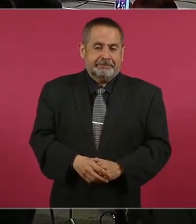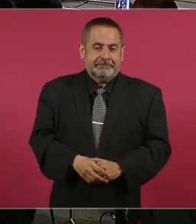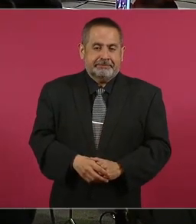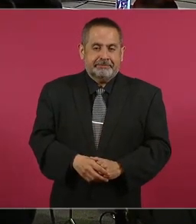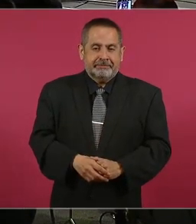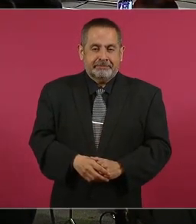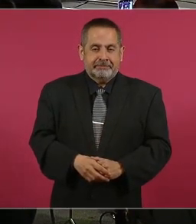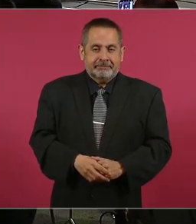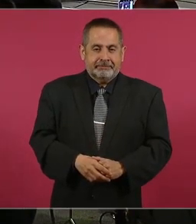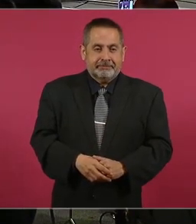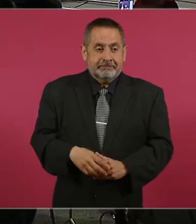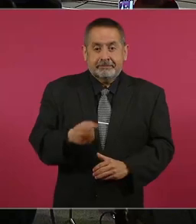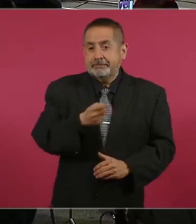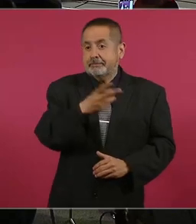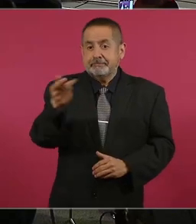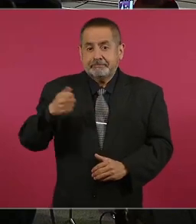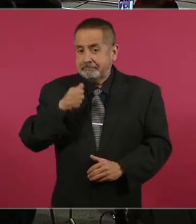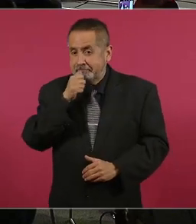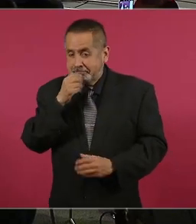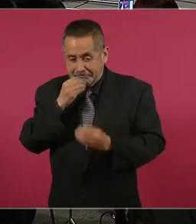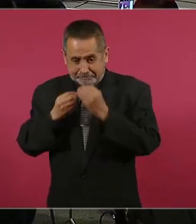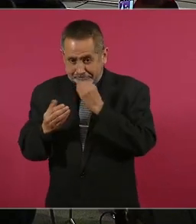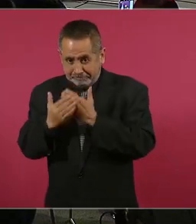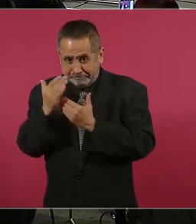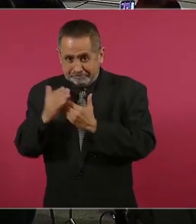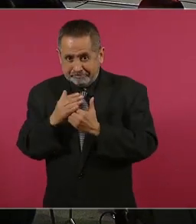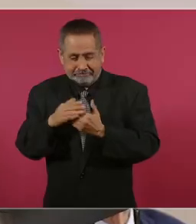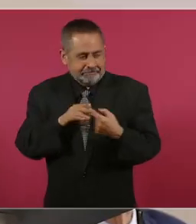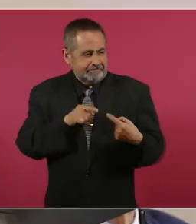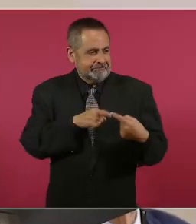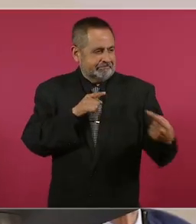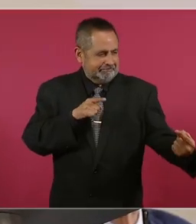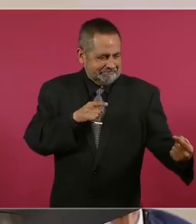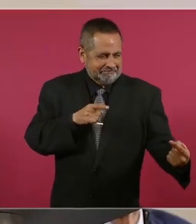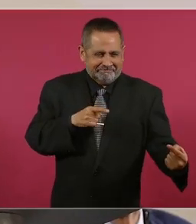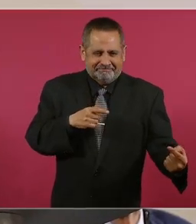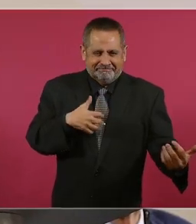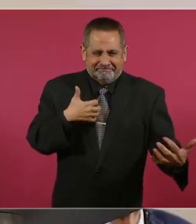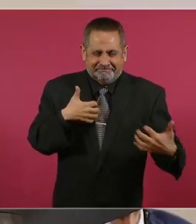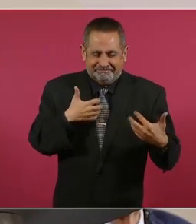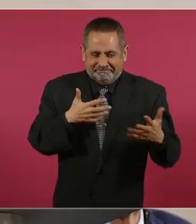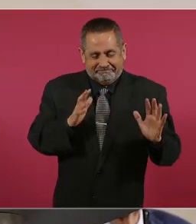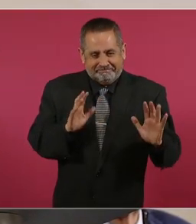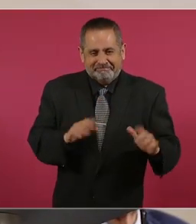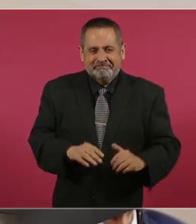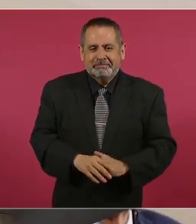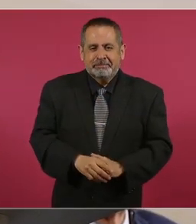Para los que no han desayunado, de mis adversarios.